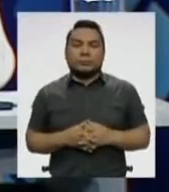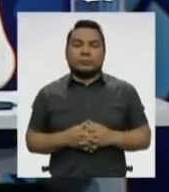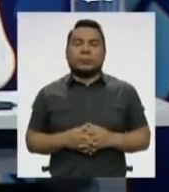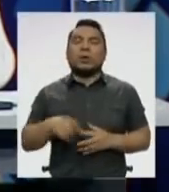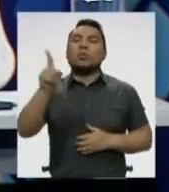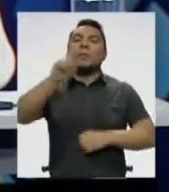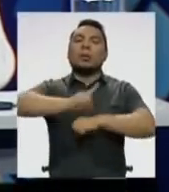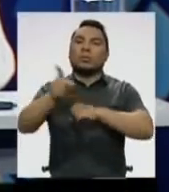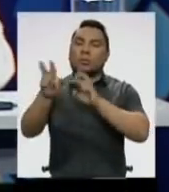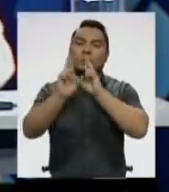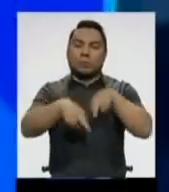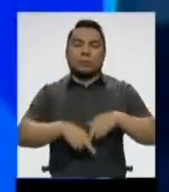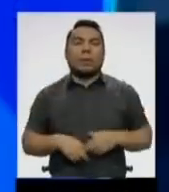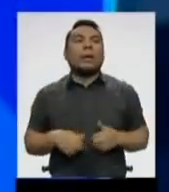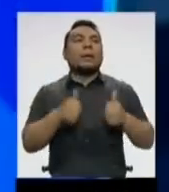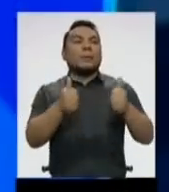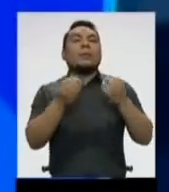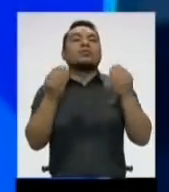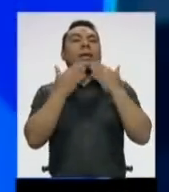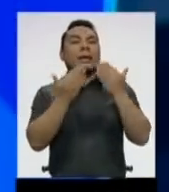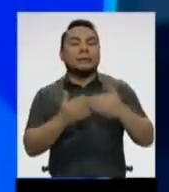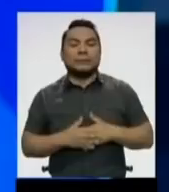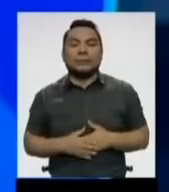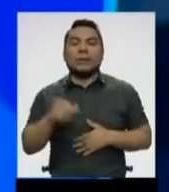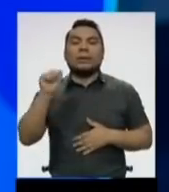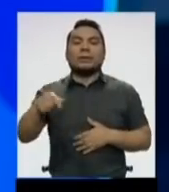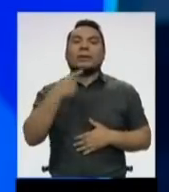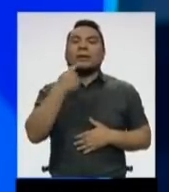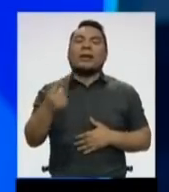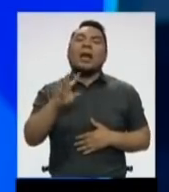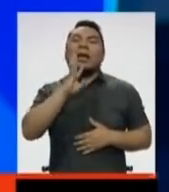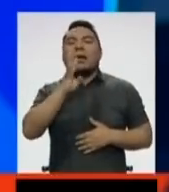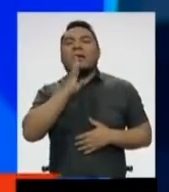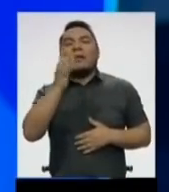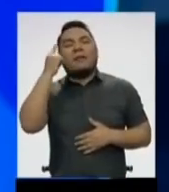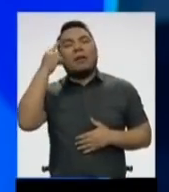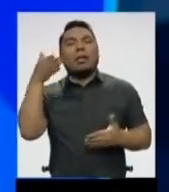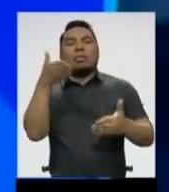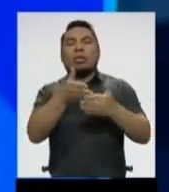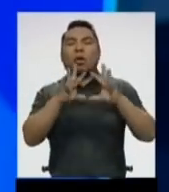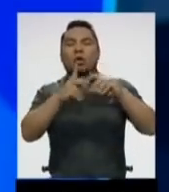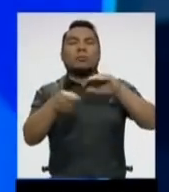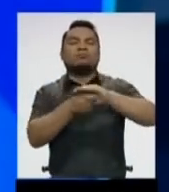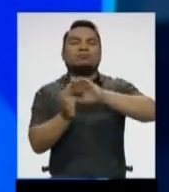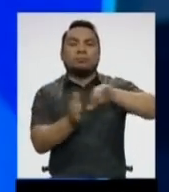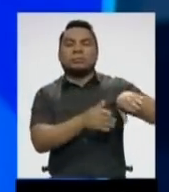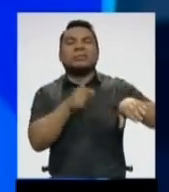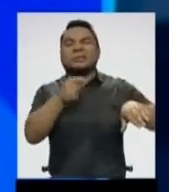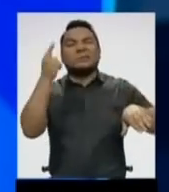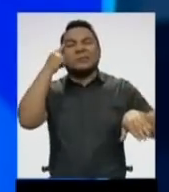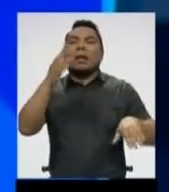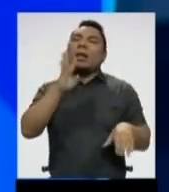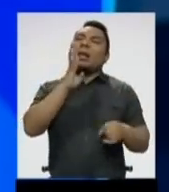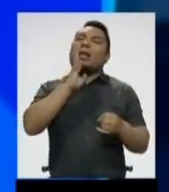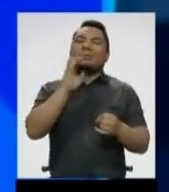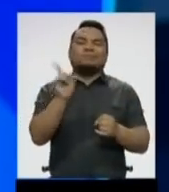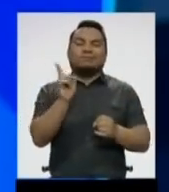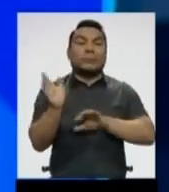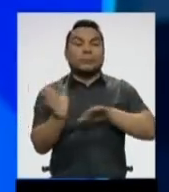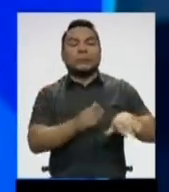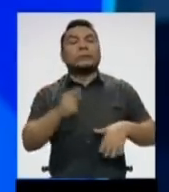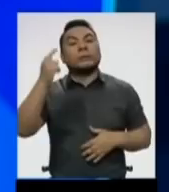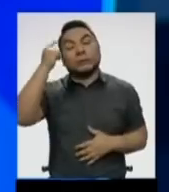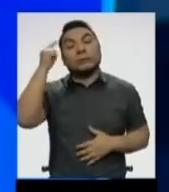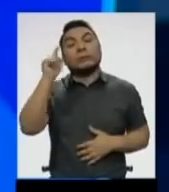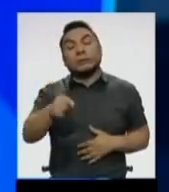Tiene un minuto para responder. Muy bien, muchas gracias. El discurso anticorrupción tiene que ser más allá que un discurso. Tiene que